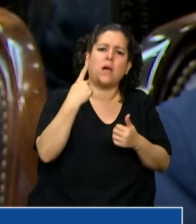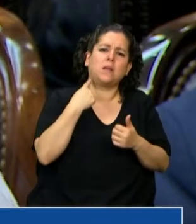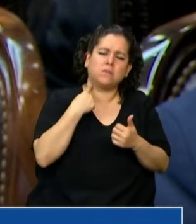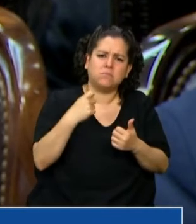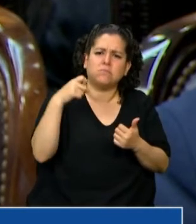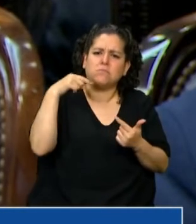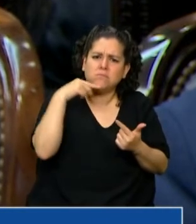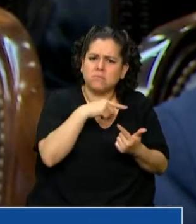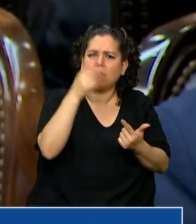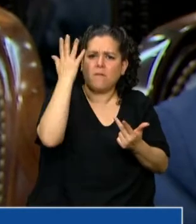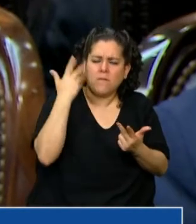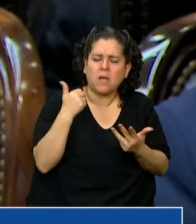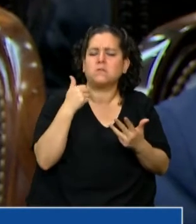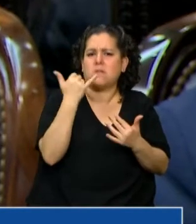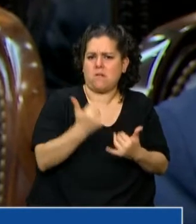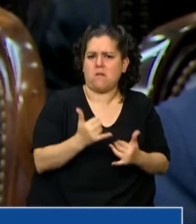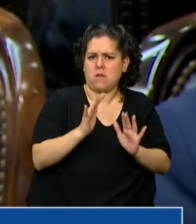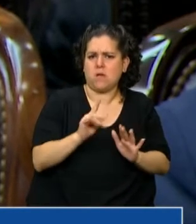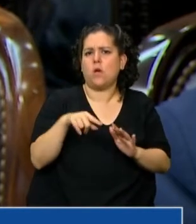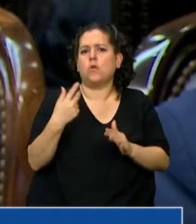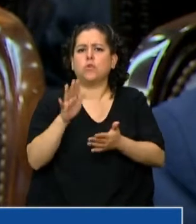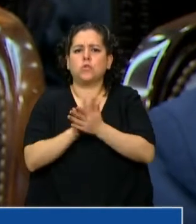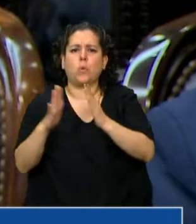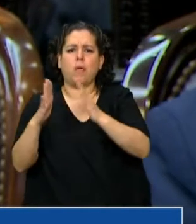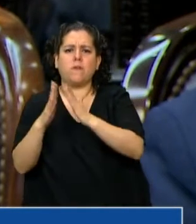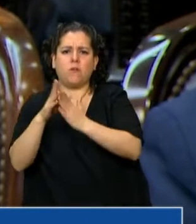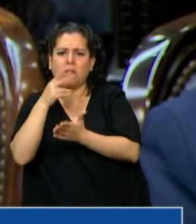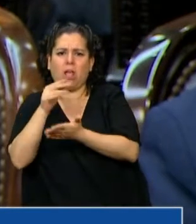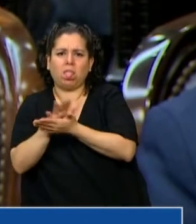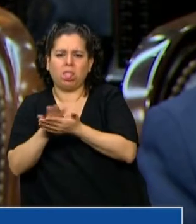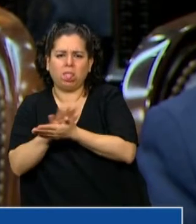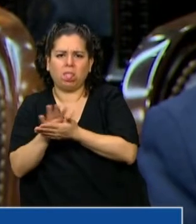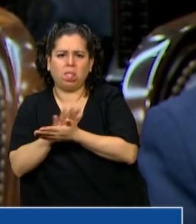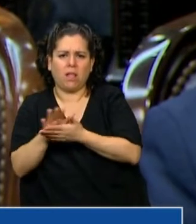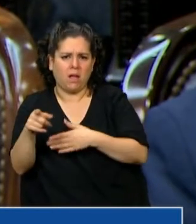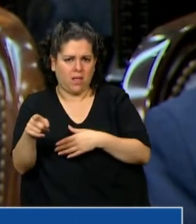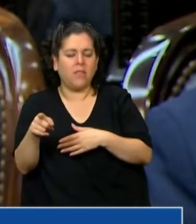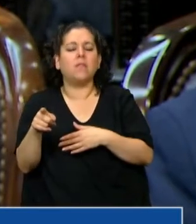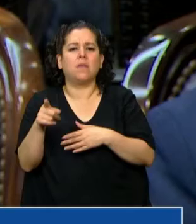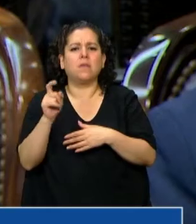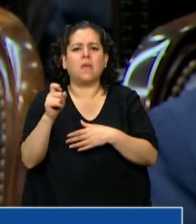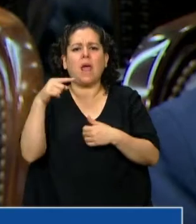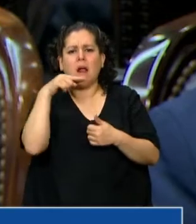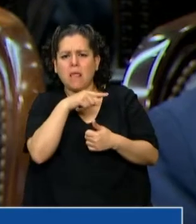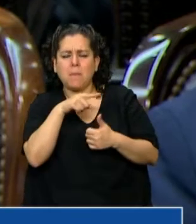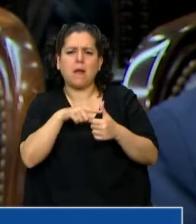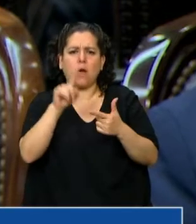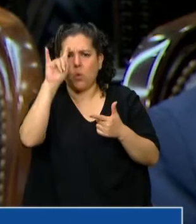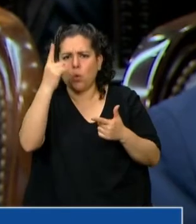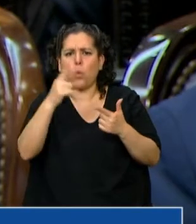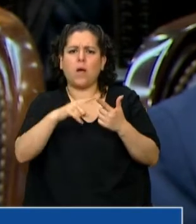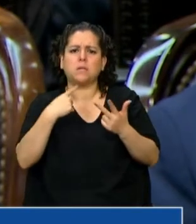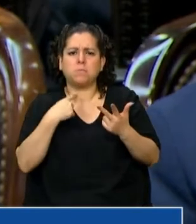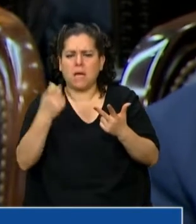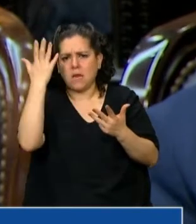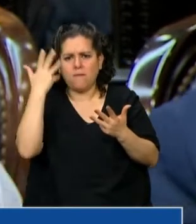Francia. ¿En qué países existen regulaciones sobre la vivienda ociosa o vacía? Parcialmente en algunas regiones de Alemania, en Uruguay, en España